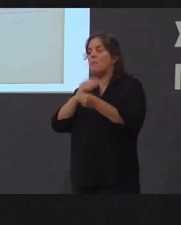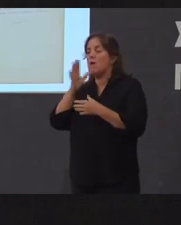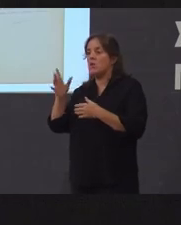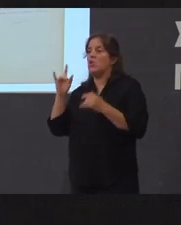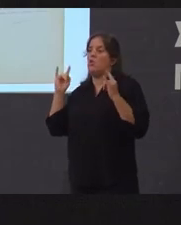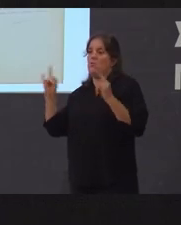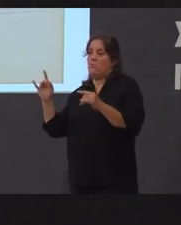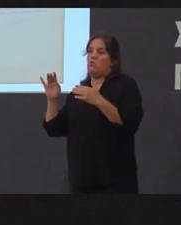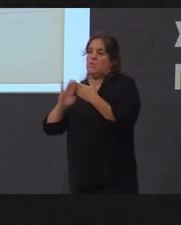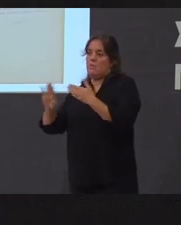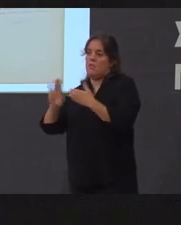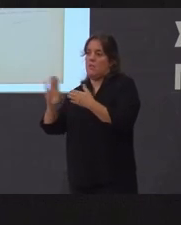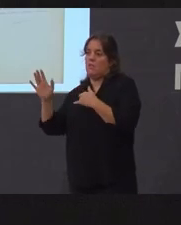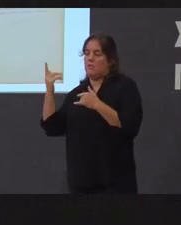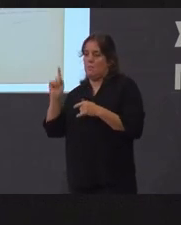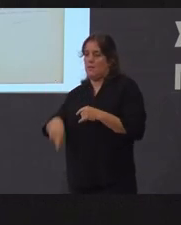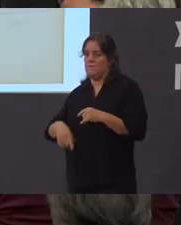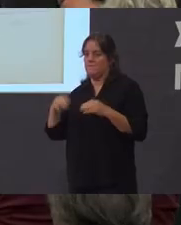galega.